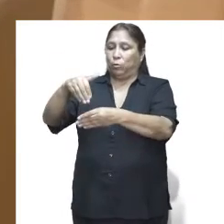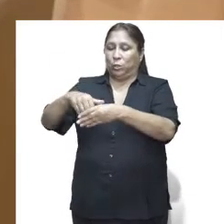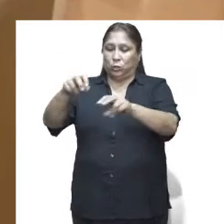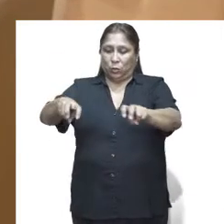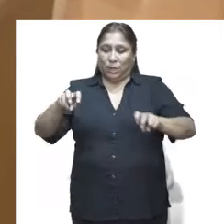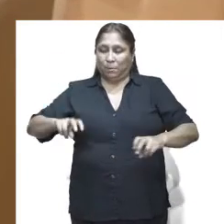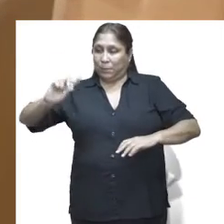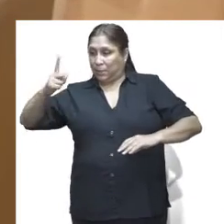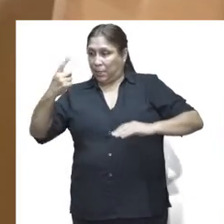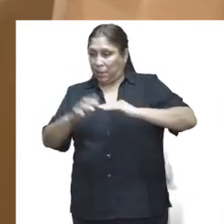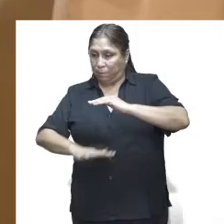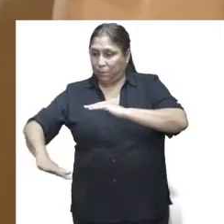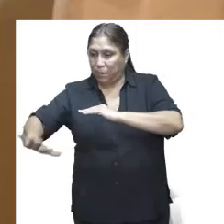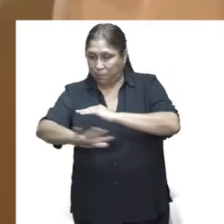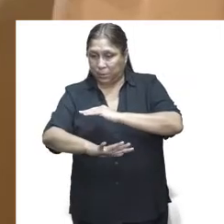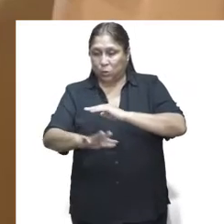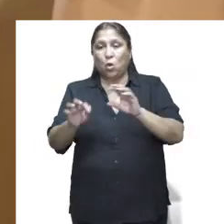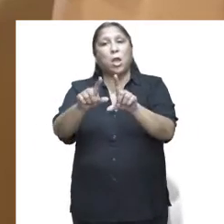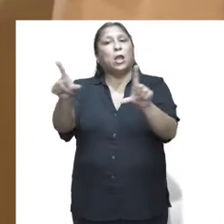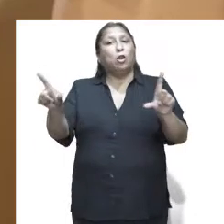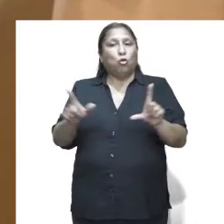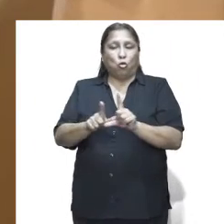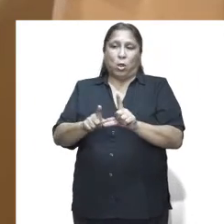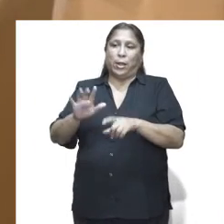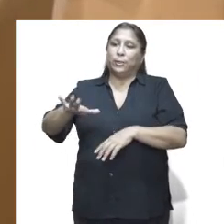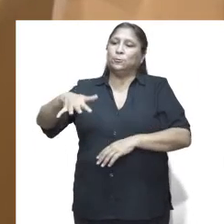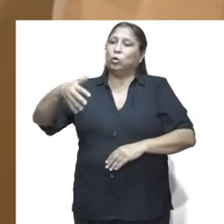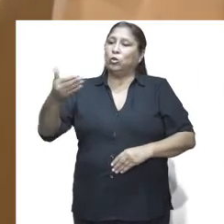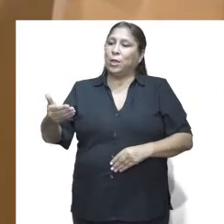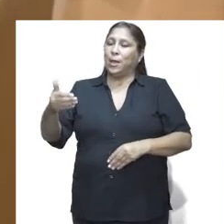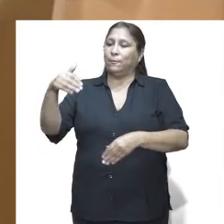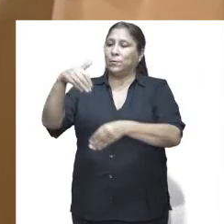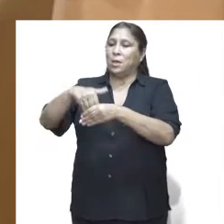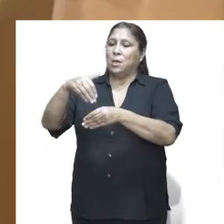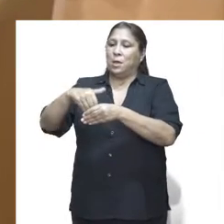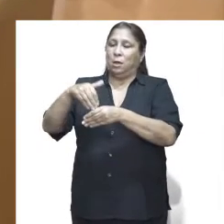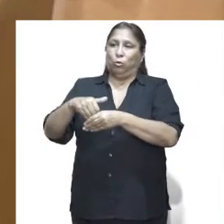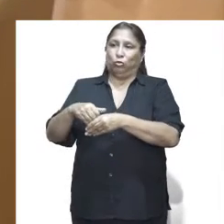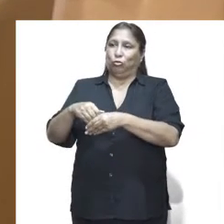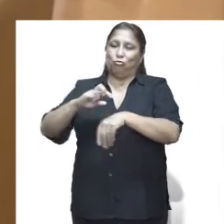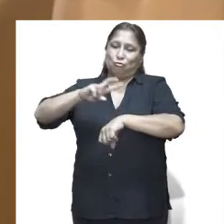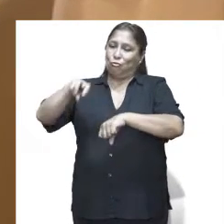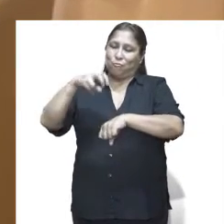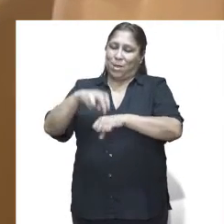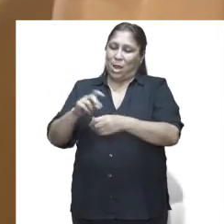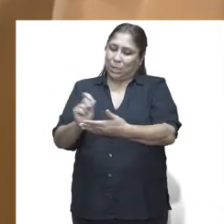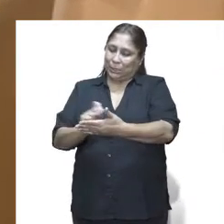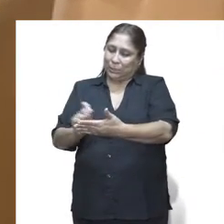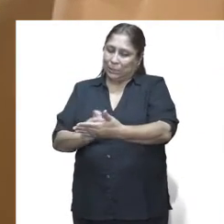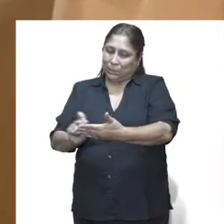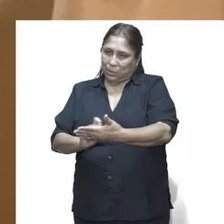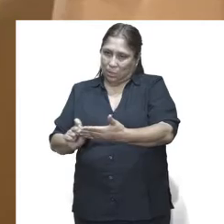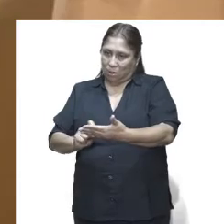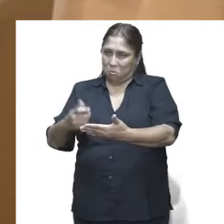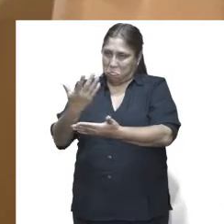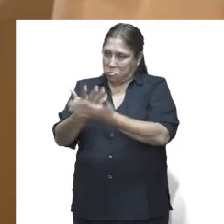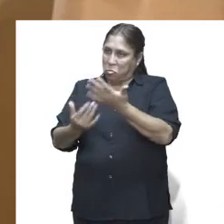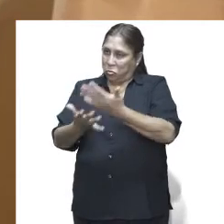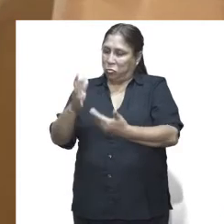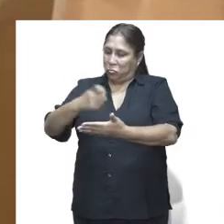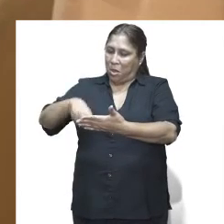primer piso, en aquellos locales donde hay el voto convencional, ¿no? El que es a mano